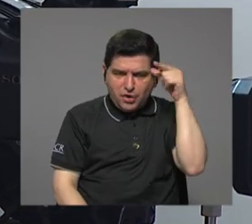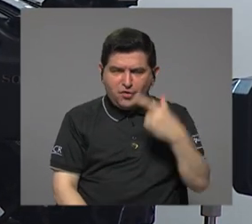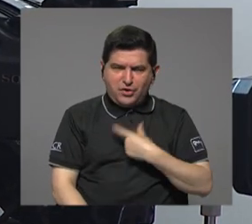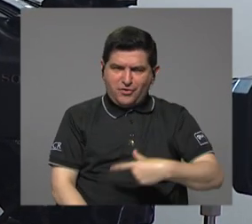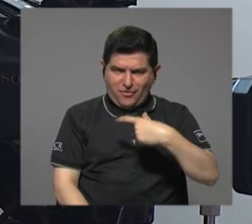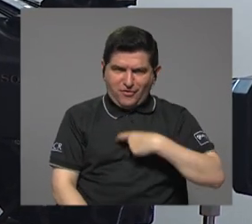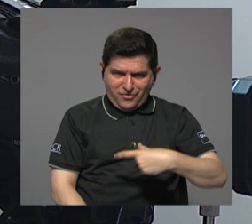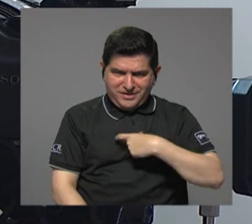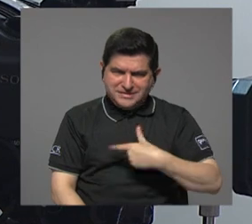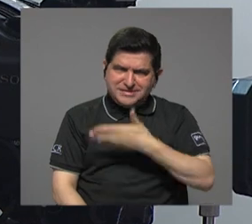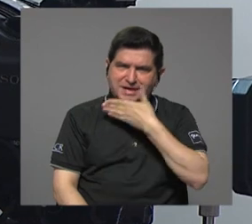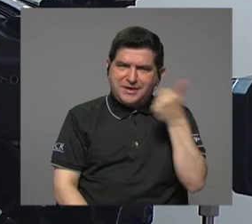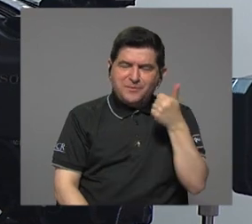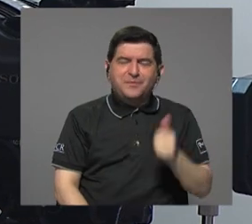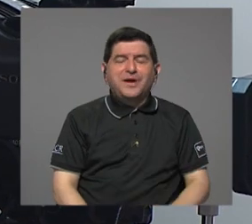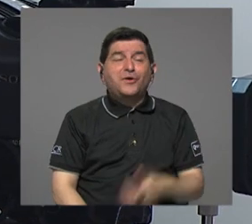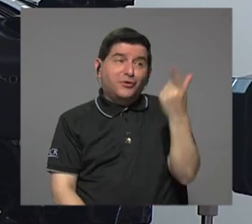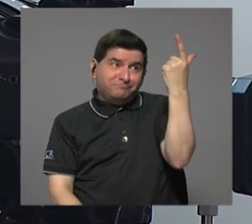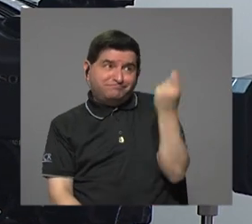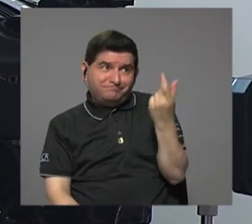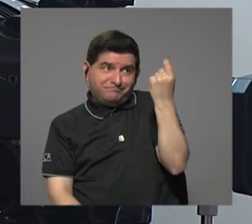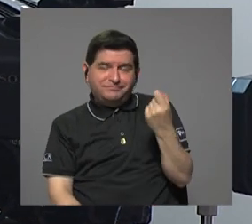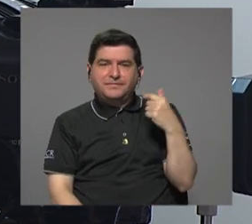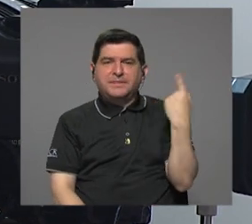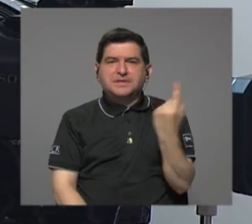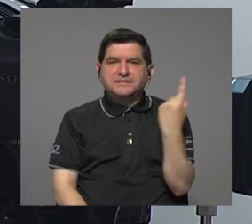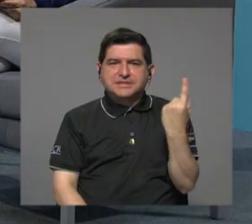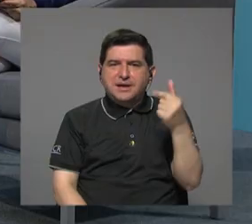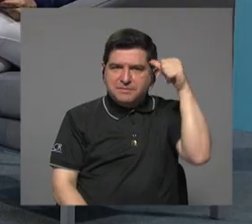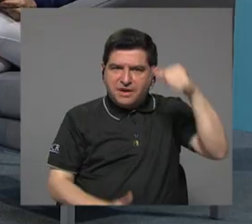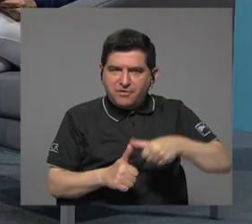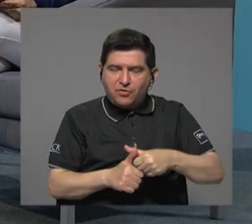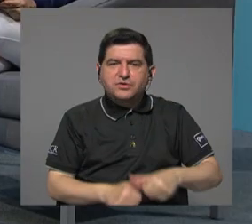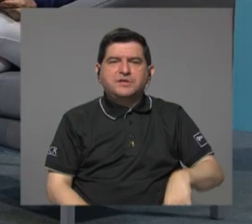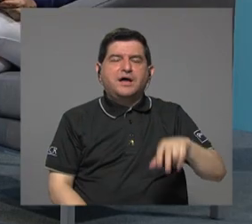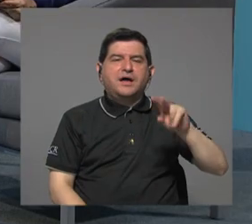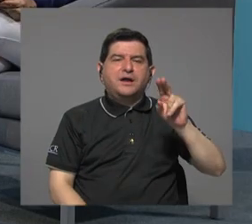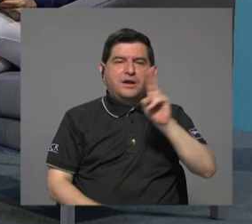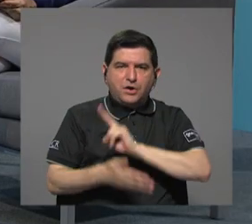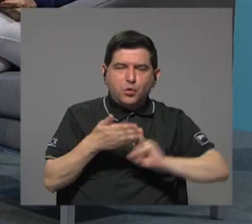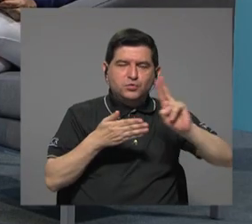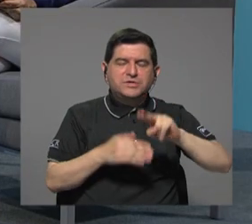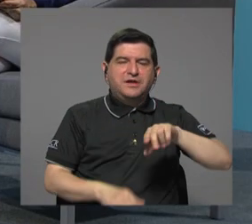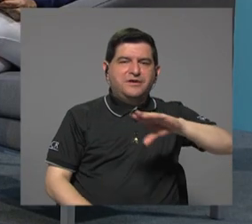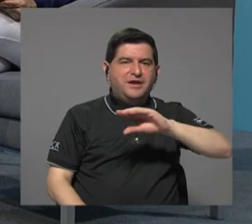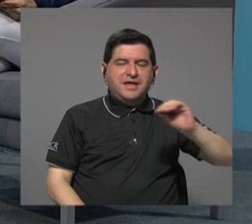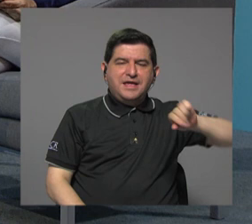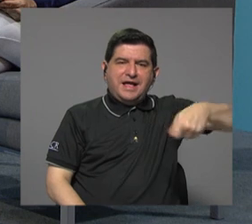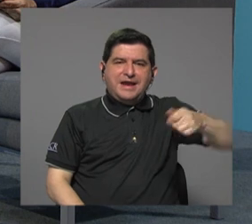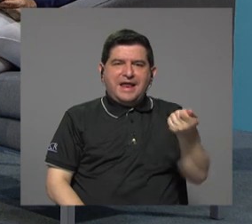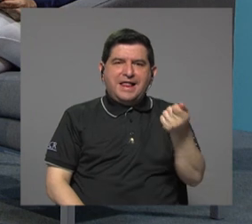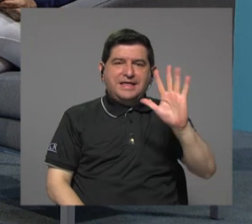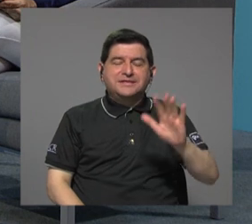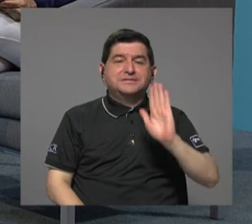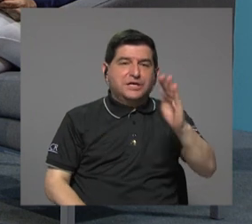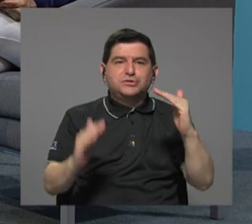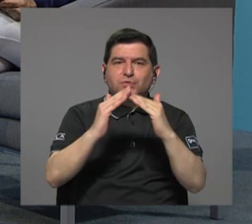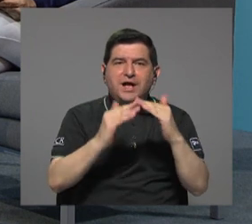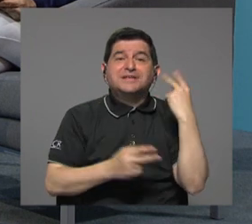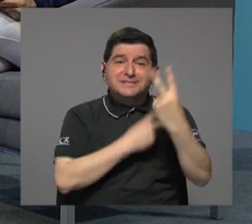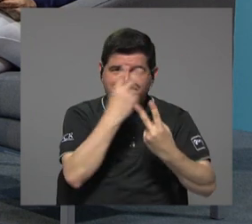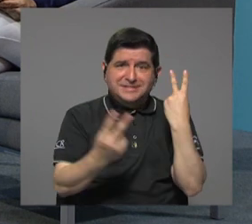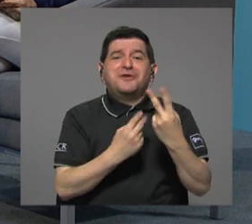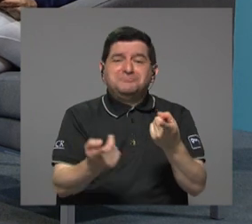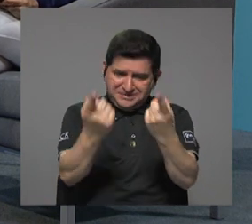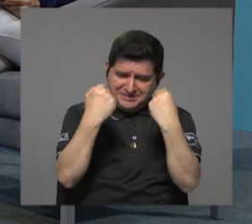deseamos la mejor de las jubilaciones y siempre recordarle que la ue-15 de su casa para que no nos dejen visitar